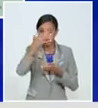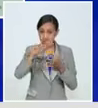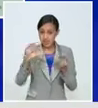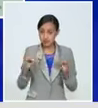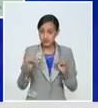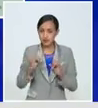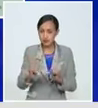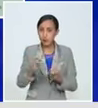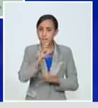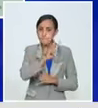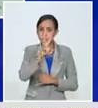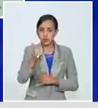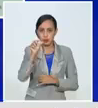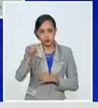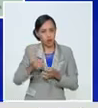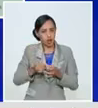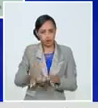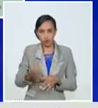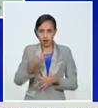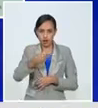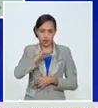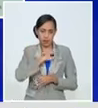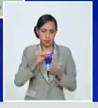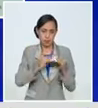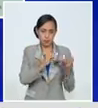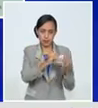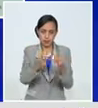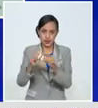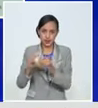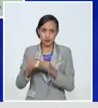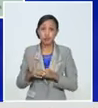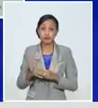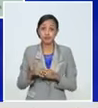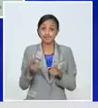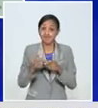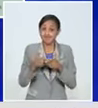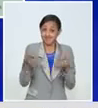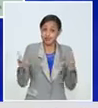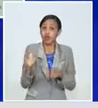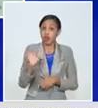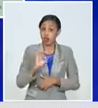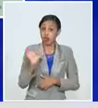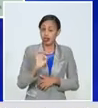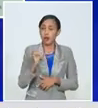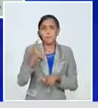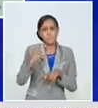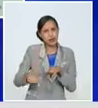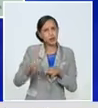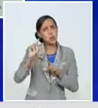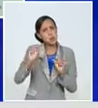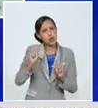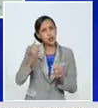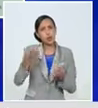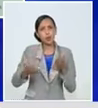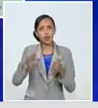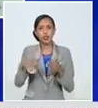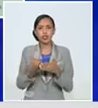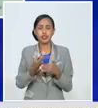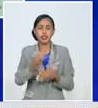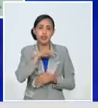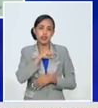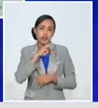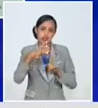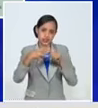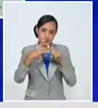casos autóctonos ayer, todavía alto, aunque inferior al día anterior en 3 casos.